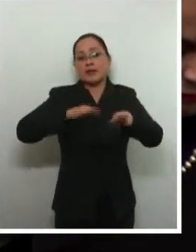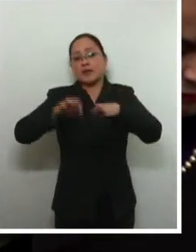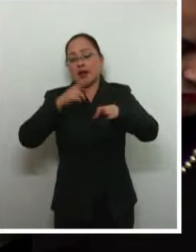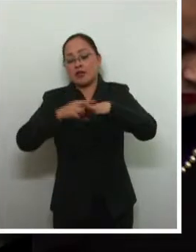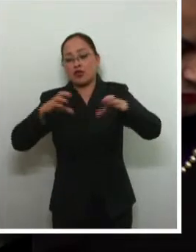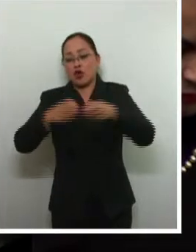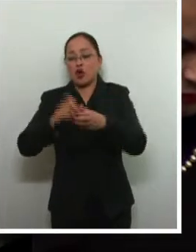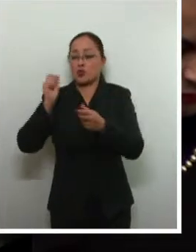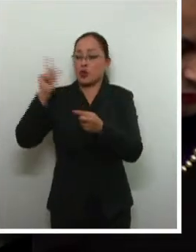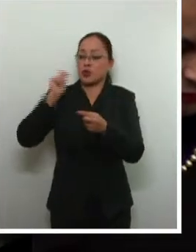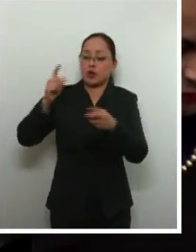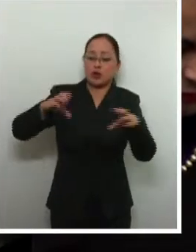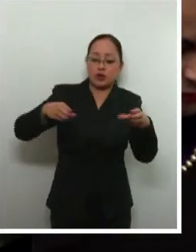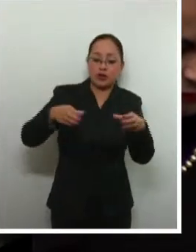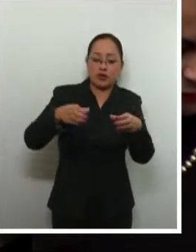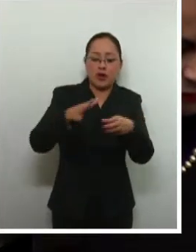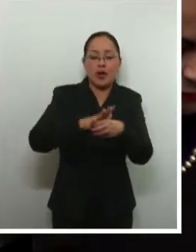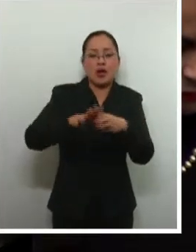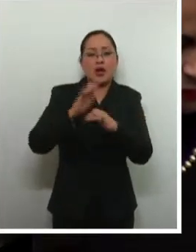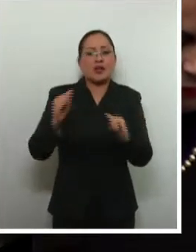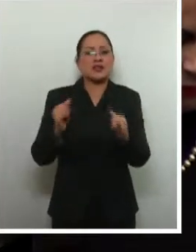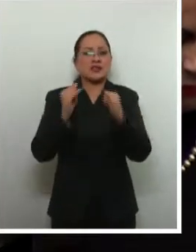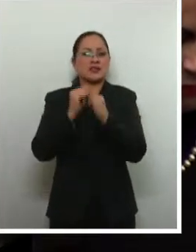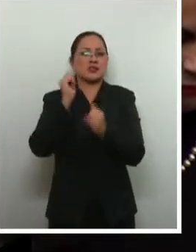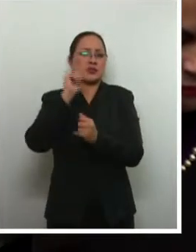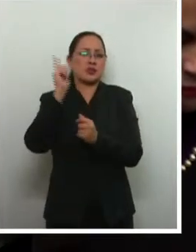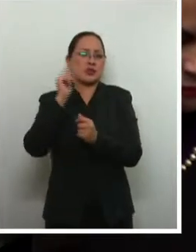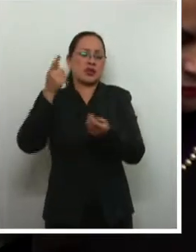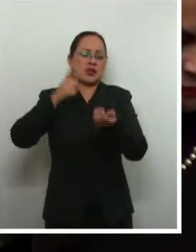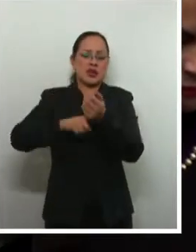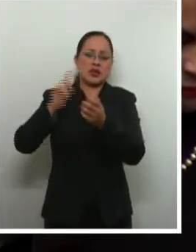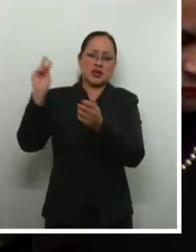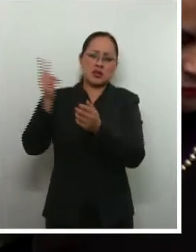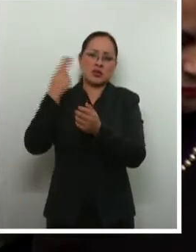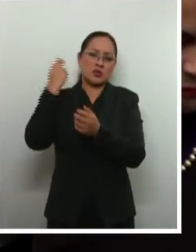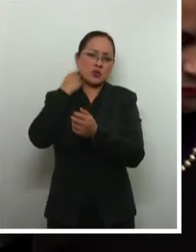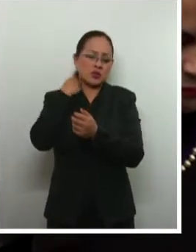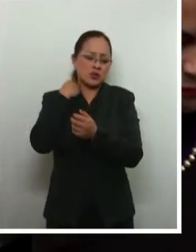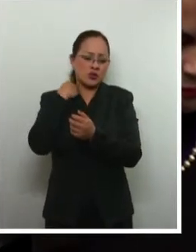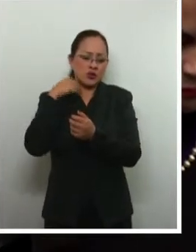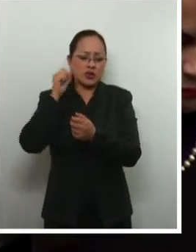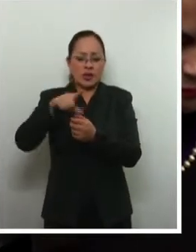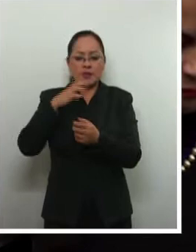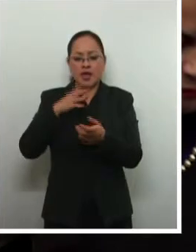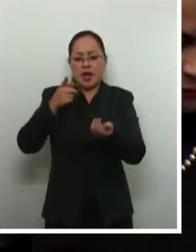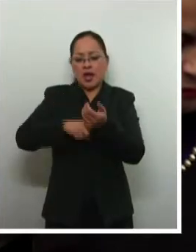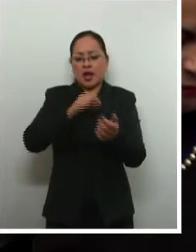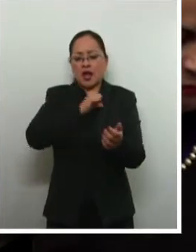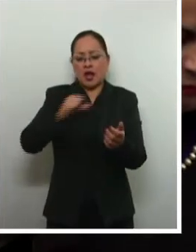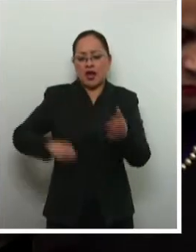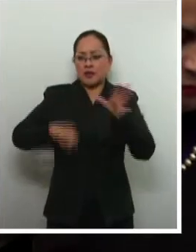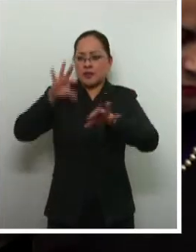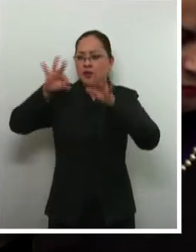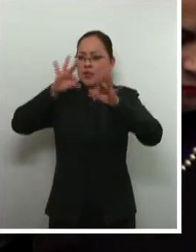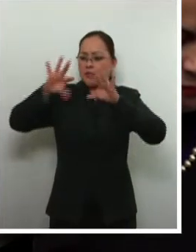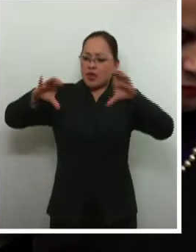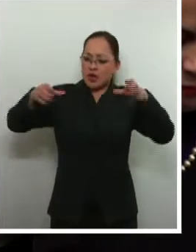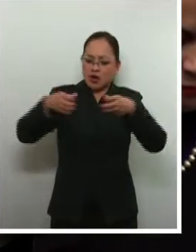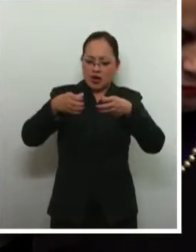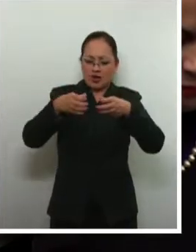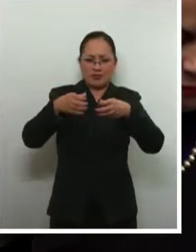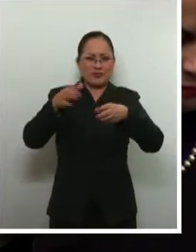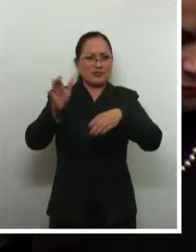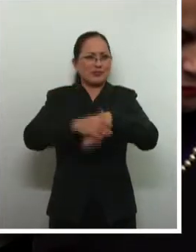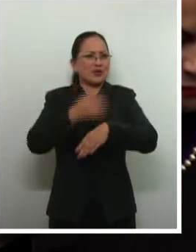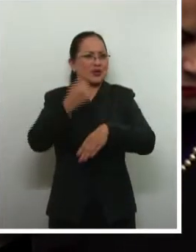de profesionales, instituciones académicas, así como de las alcaldías. ¿Por qué van a